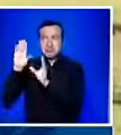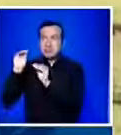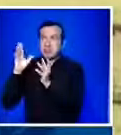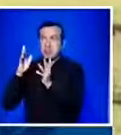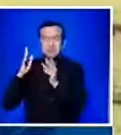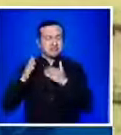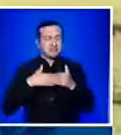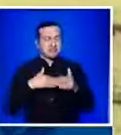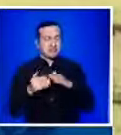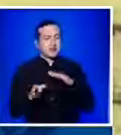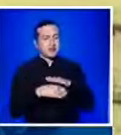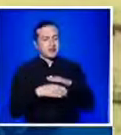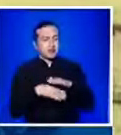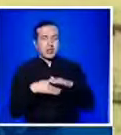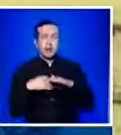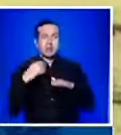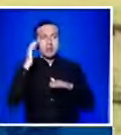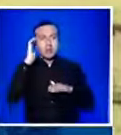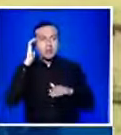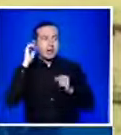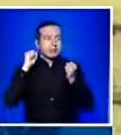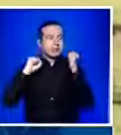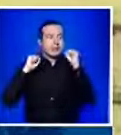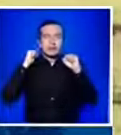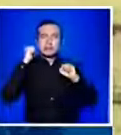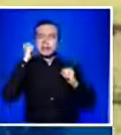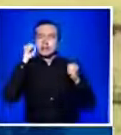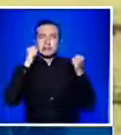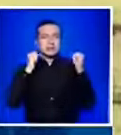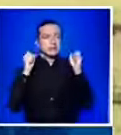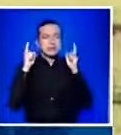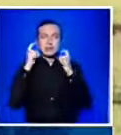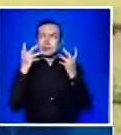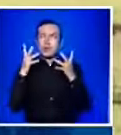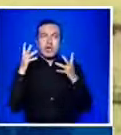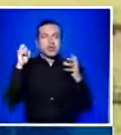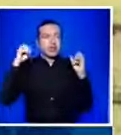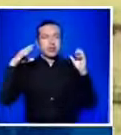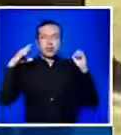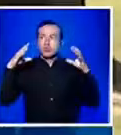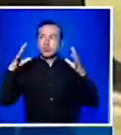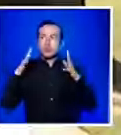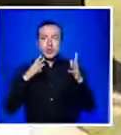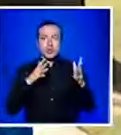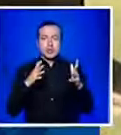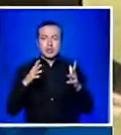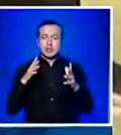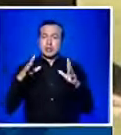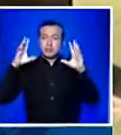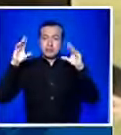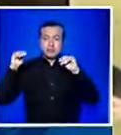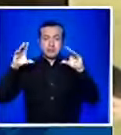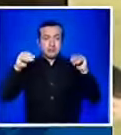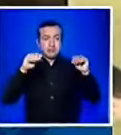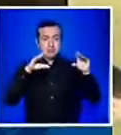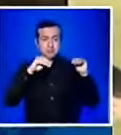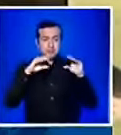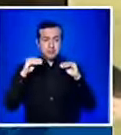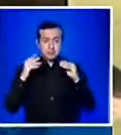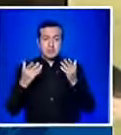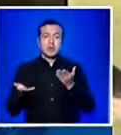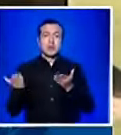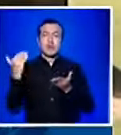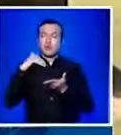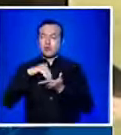sabes, te genera ansiedad y un poco de inquietud, de incertidumbre, lo que está pasando con el país, ¿no? En estos cortes de luz he retomado el